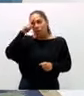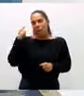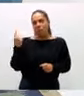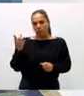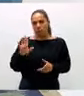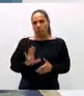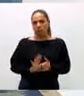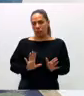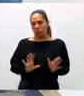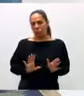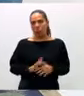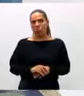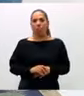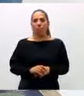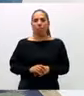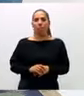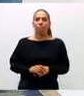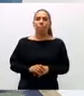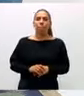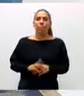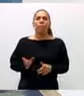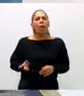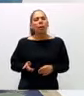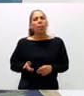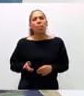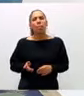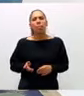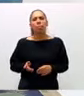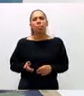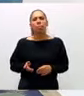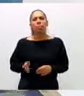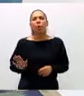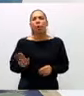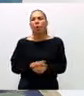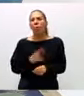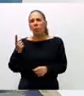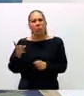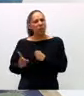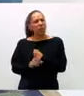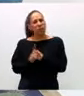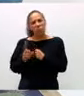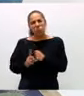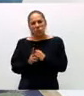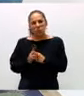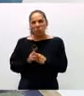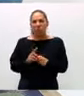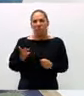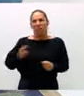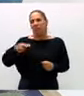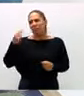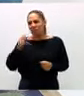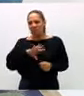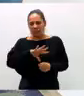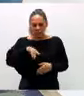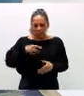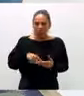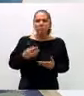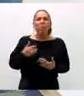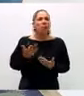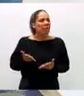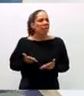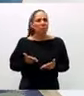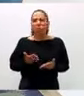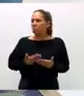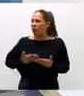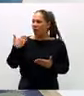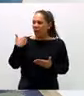mediación, porque finalmente lo que pasa es que el conflicto se tiene que analizar. Tenemos que entender qué